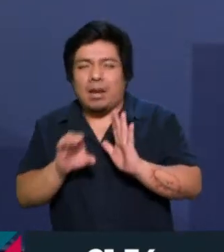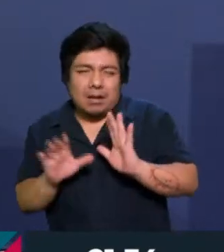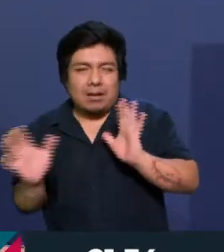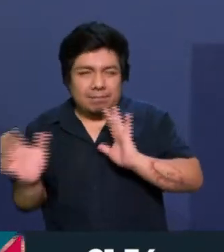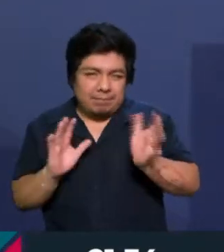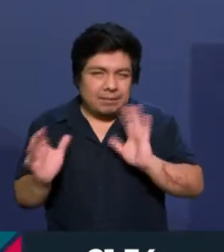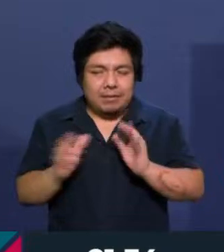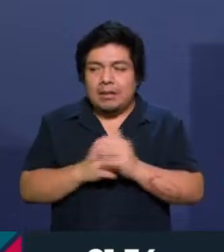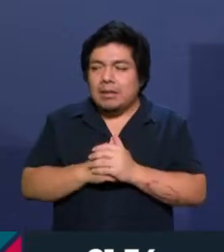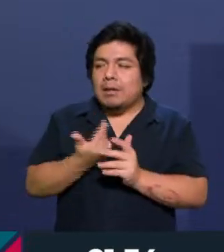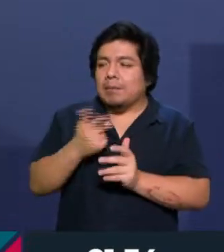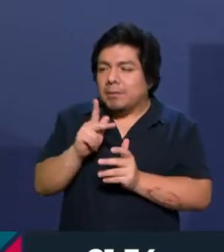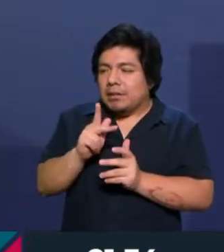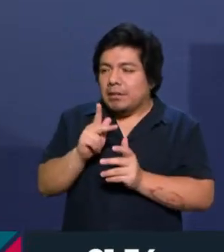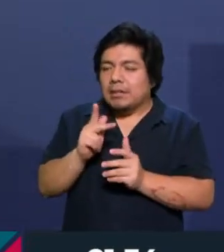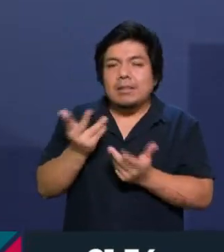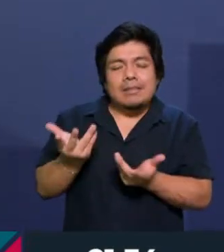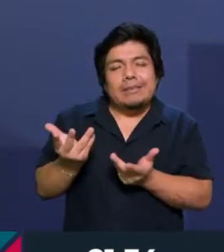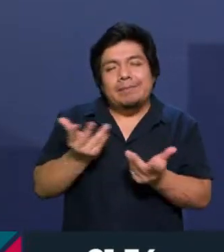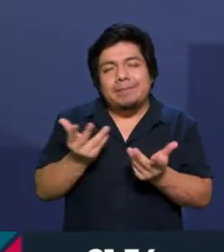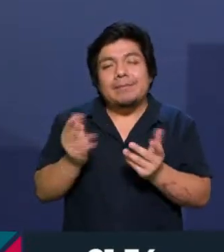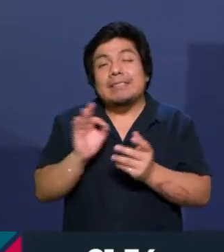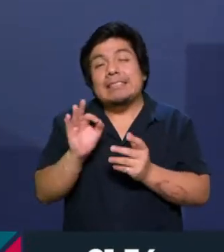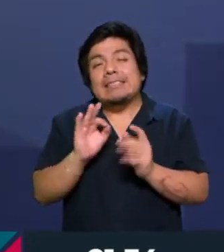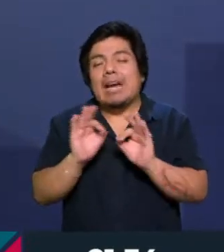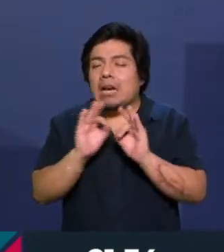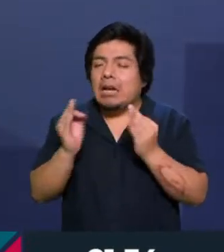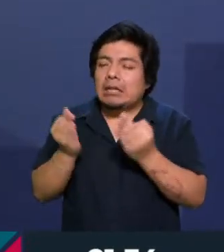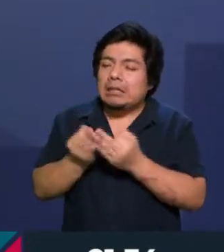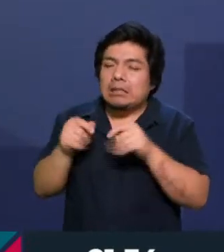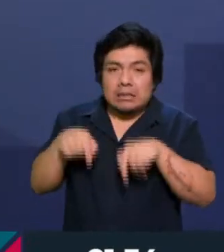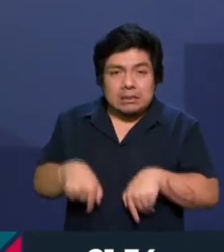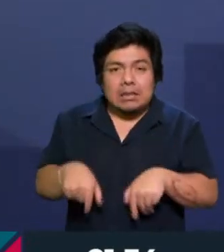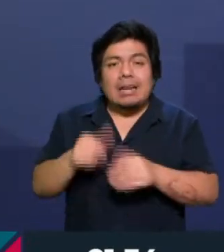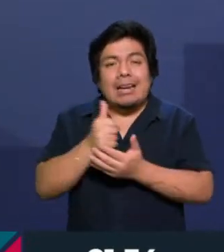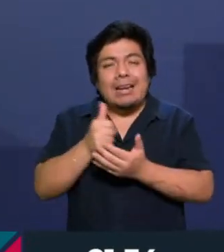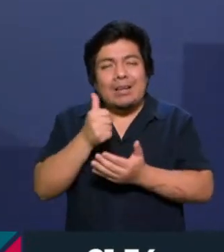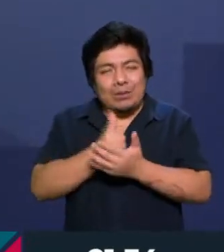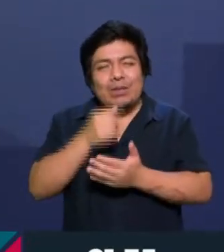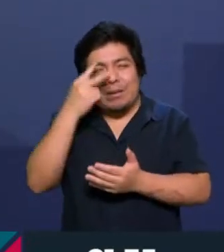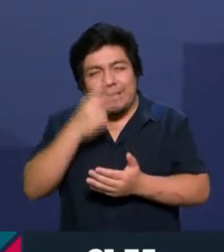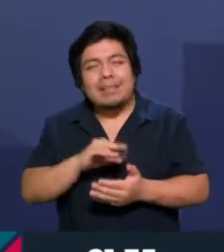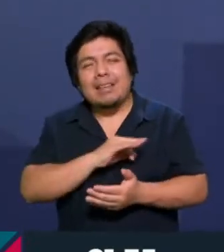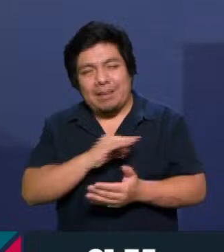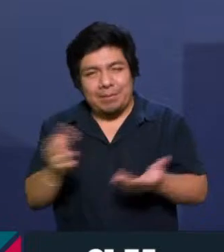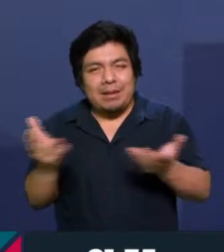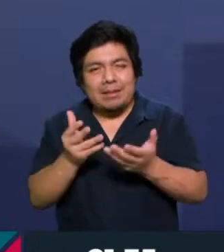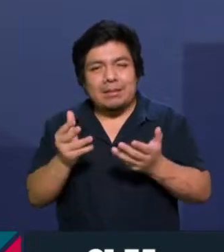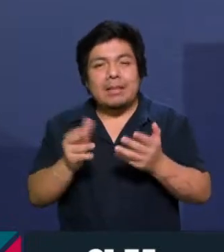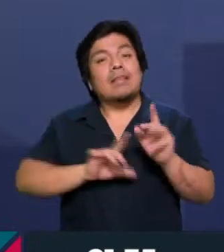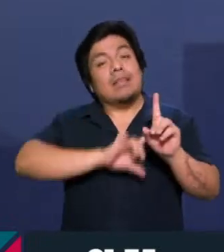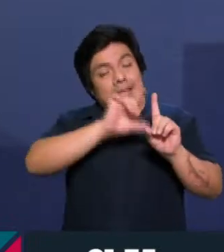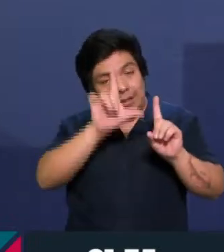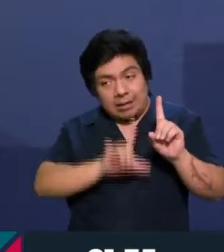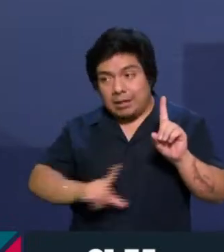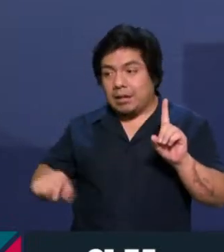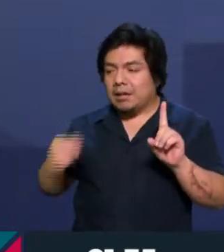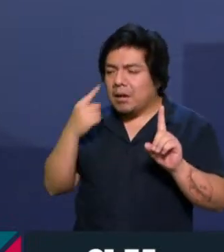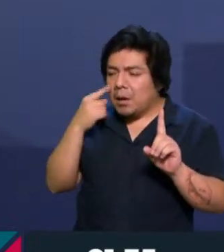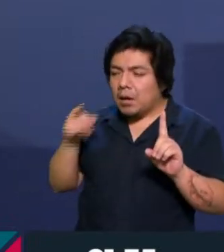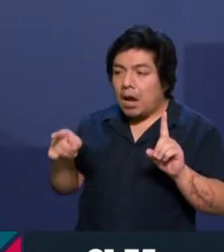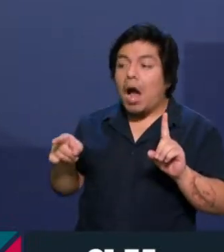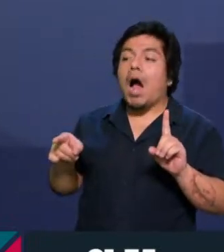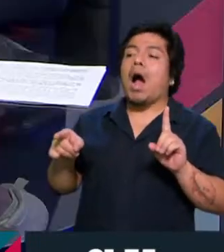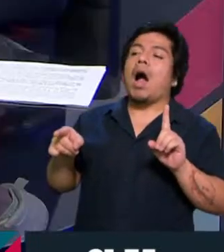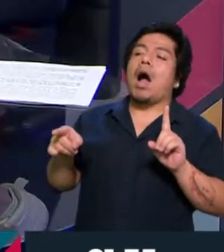payasear con eso, pero sí, pues una forma de mostrar lo que desde la ciudad podemos hacer y que el resto del país pues tome nota de lo que le